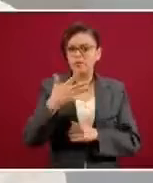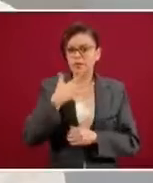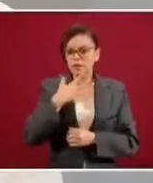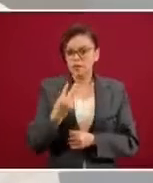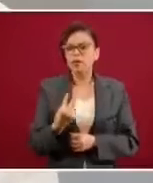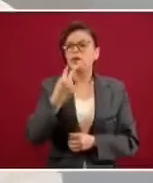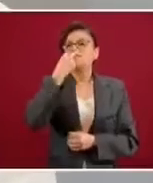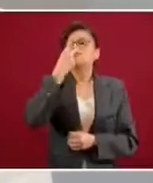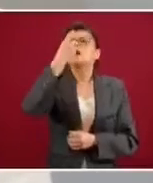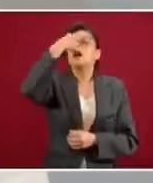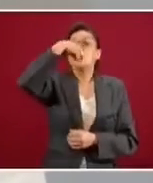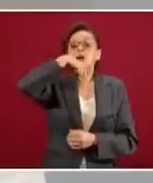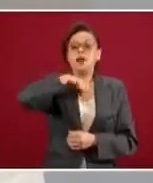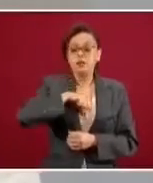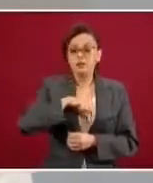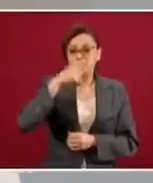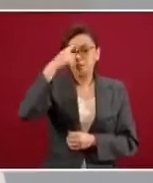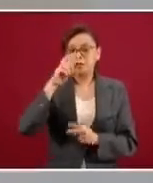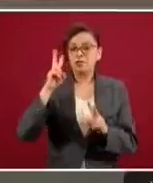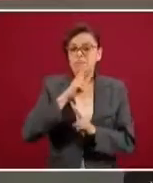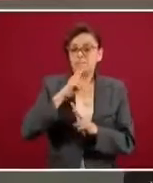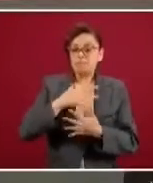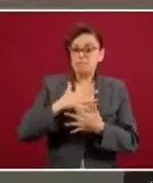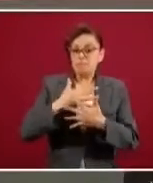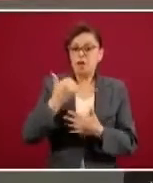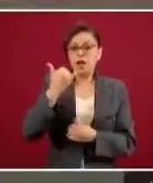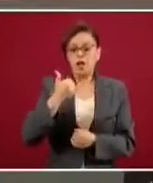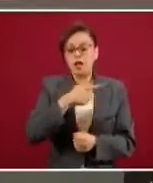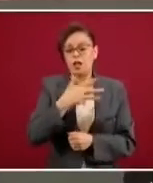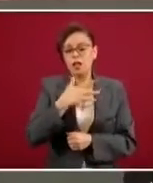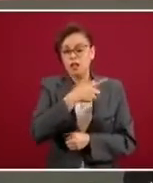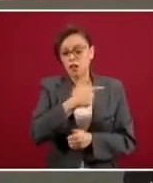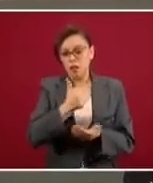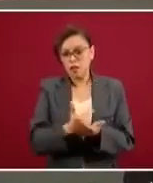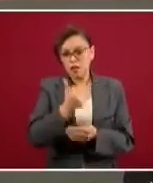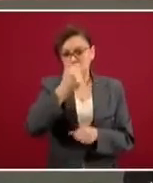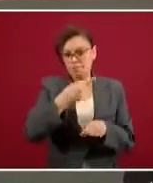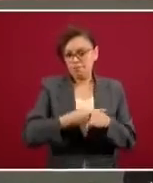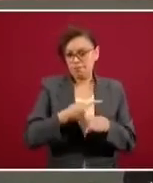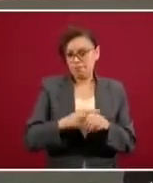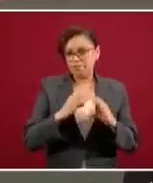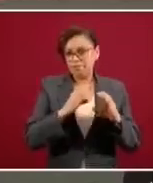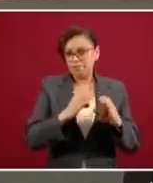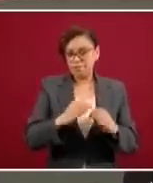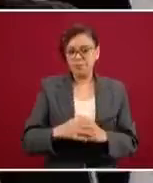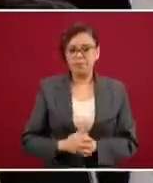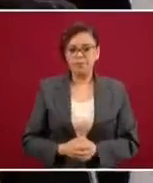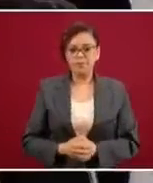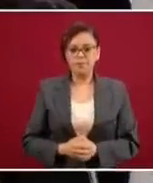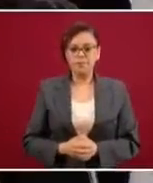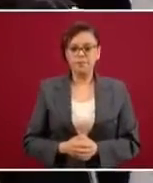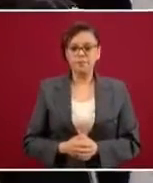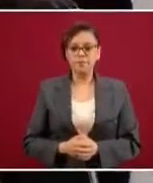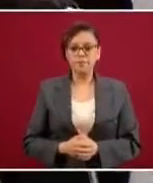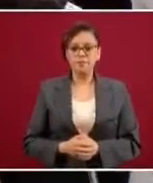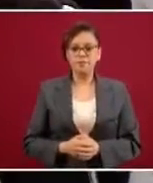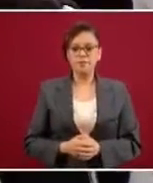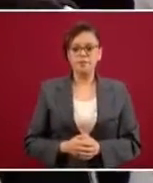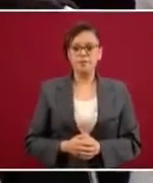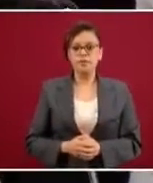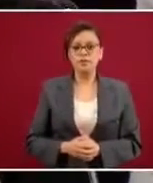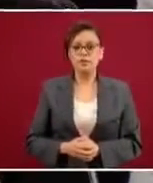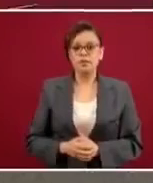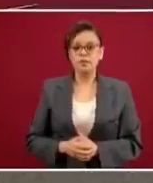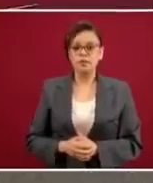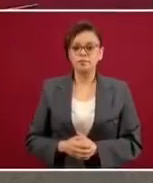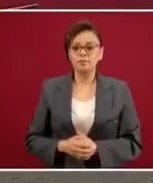intubadas y en general las que están en terapia intensiva. ¿Pero cuántas están disponibles ya con los que están hospitalizados al día de hoy? Esto